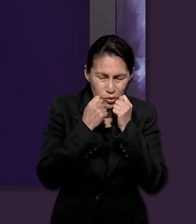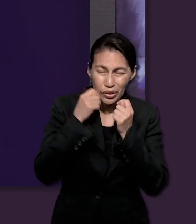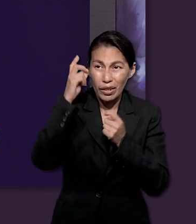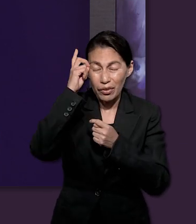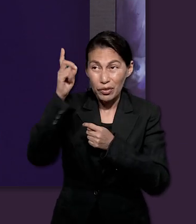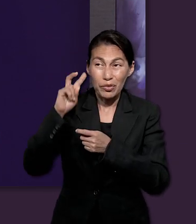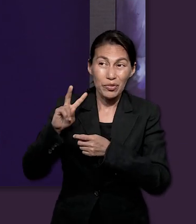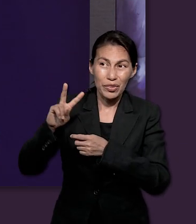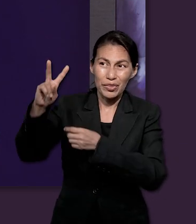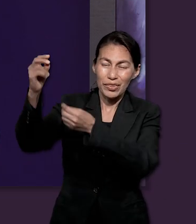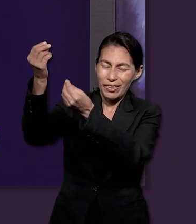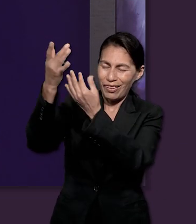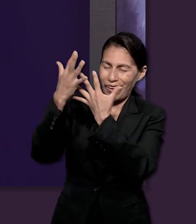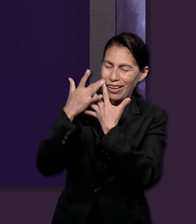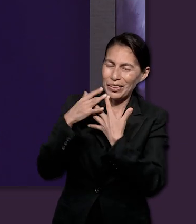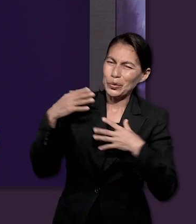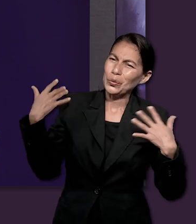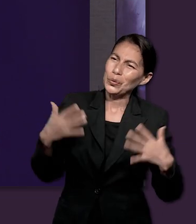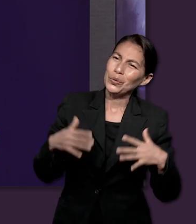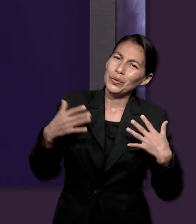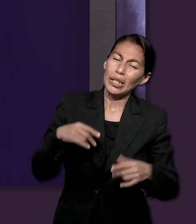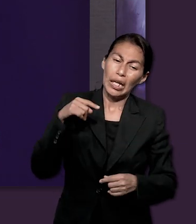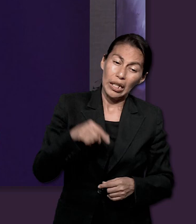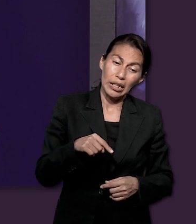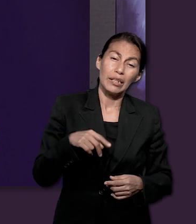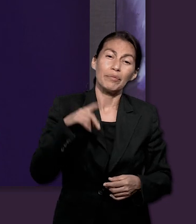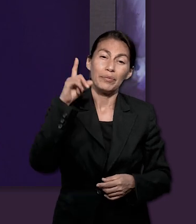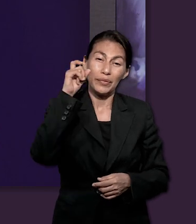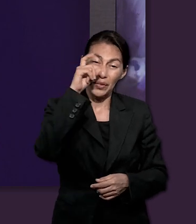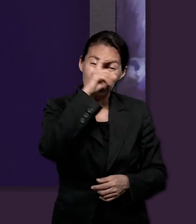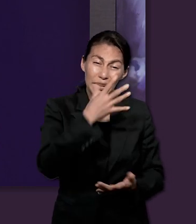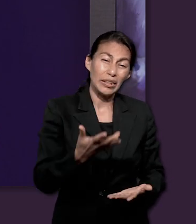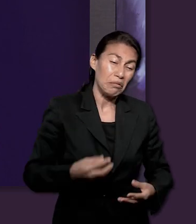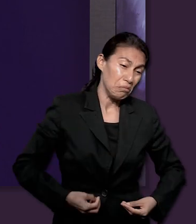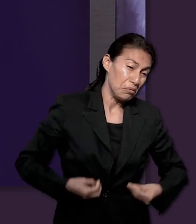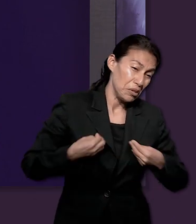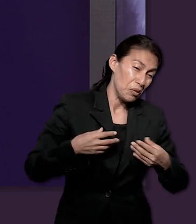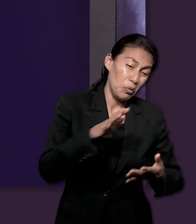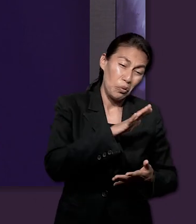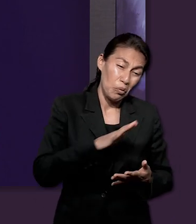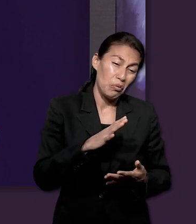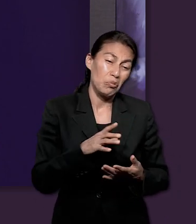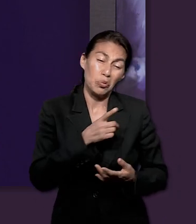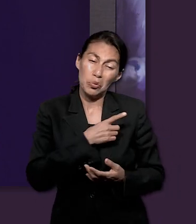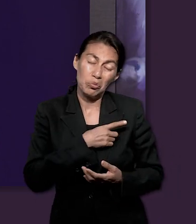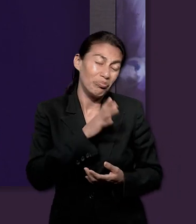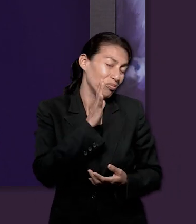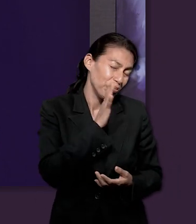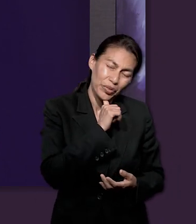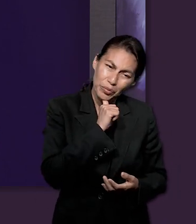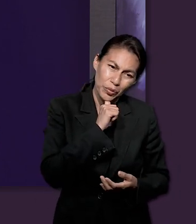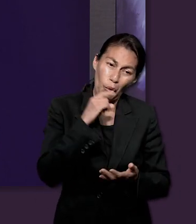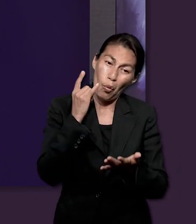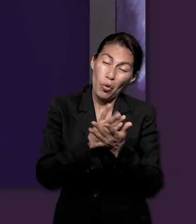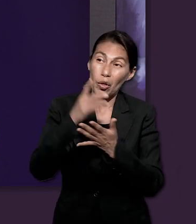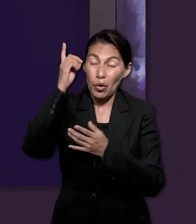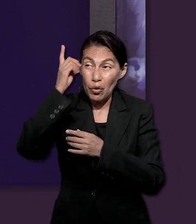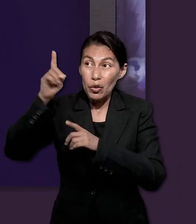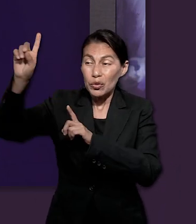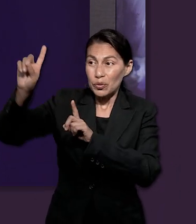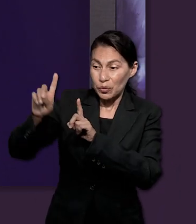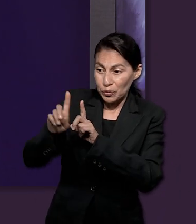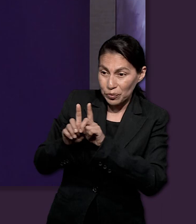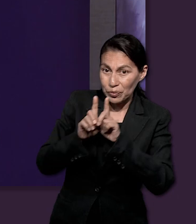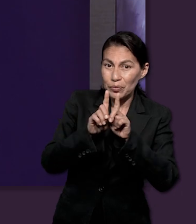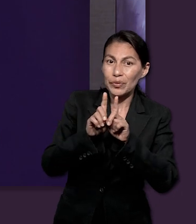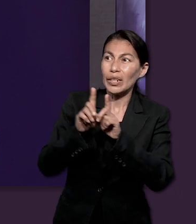la victoria, ¿no? Aunque ya sabemos que en esta tierra, pues solamente con Cristo podemos salir adelante.